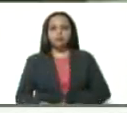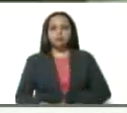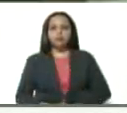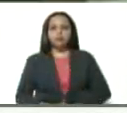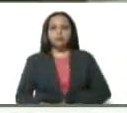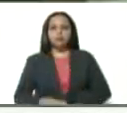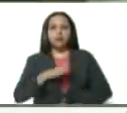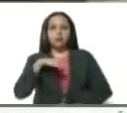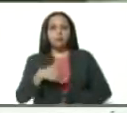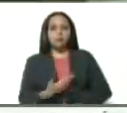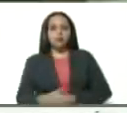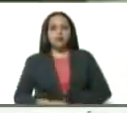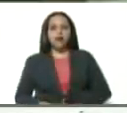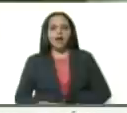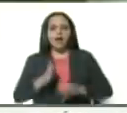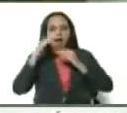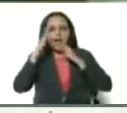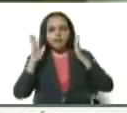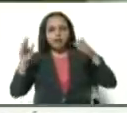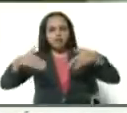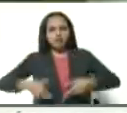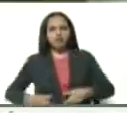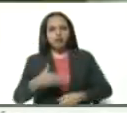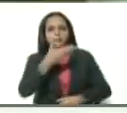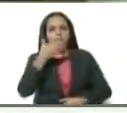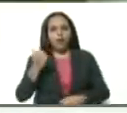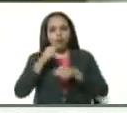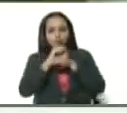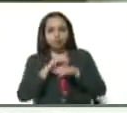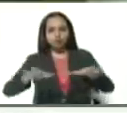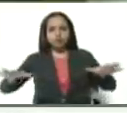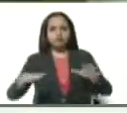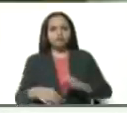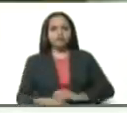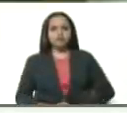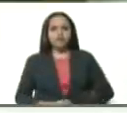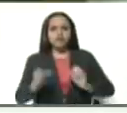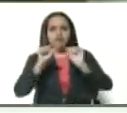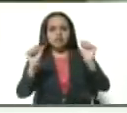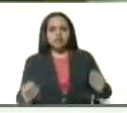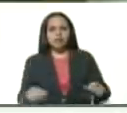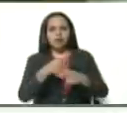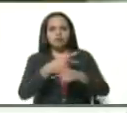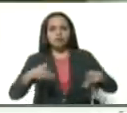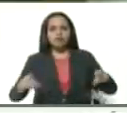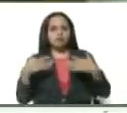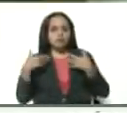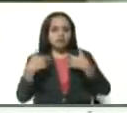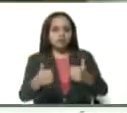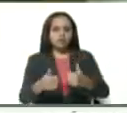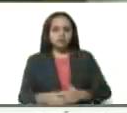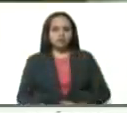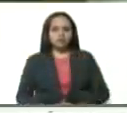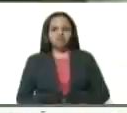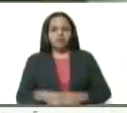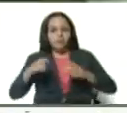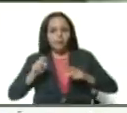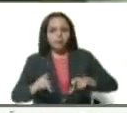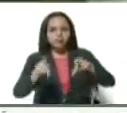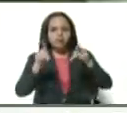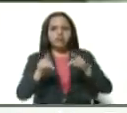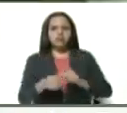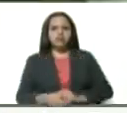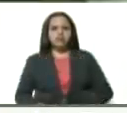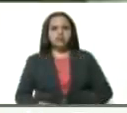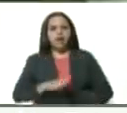para concentrar esfuerzos en mejorar y expandir el sistema público de salud. Una oportunidad